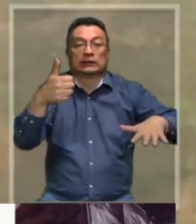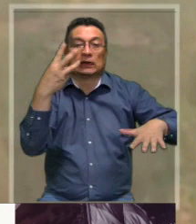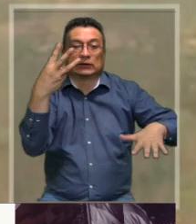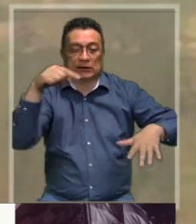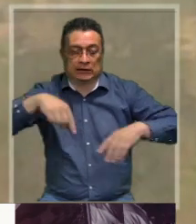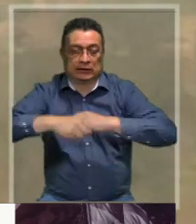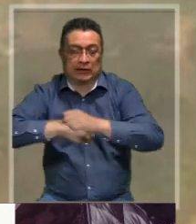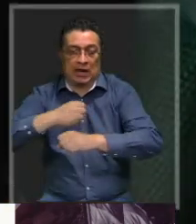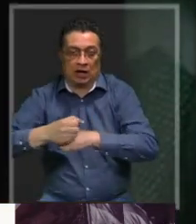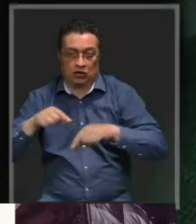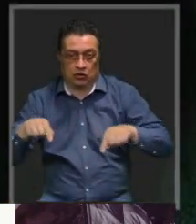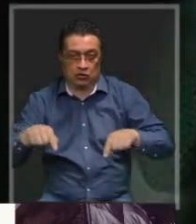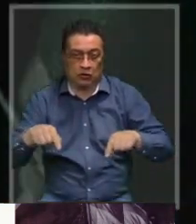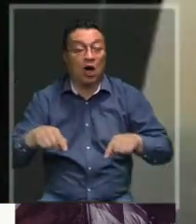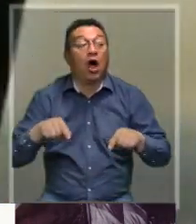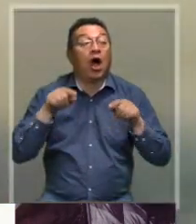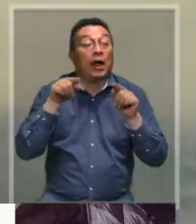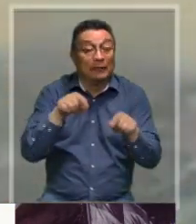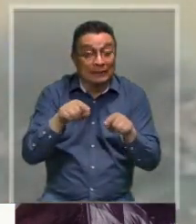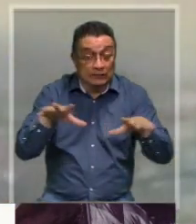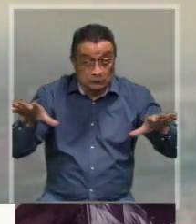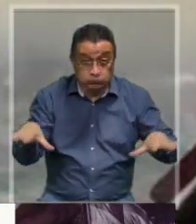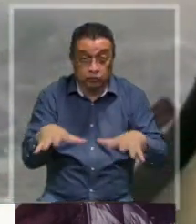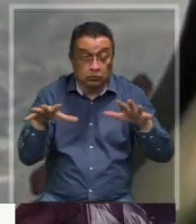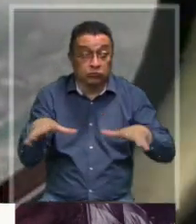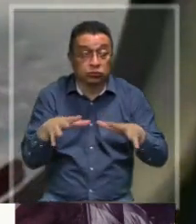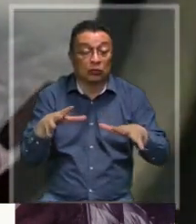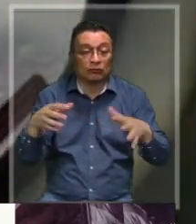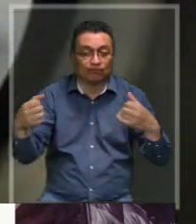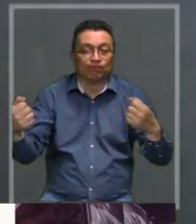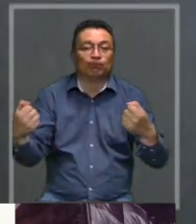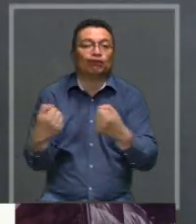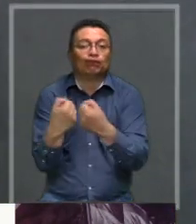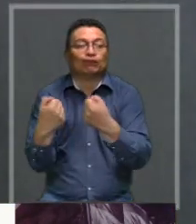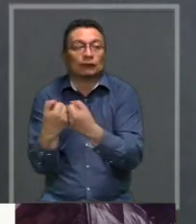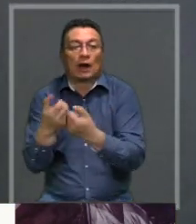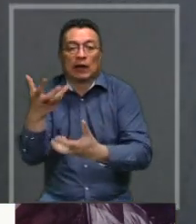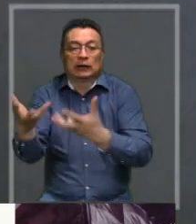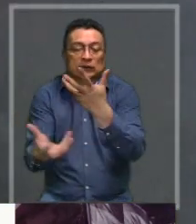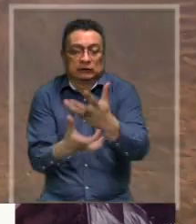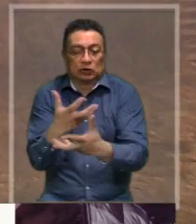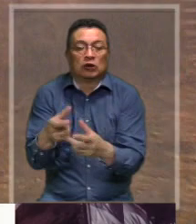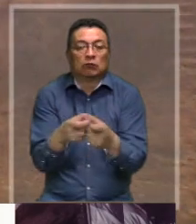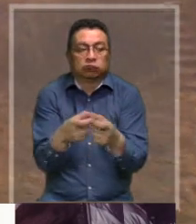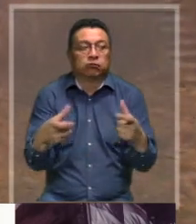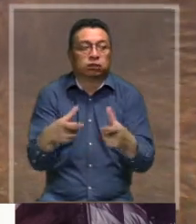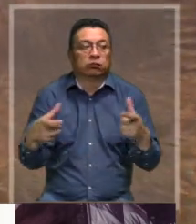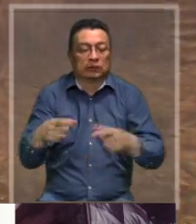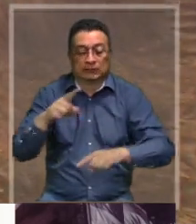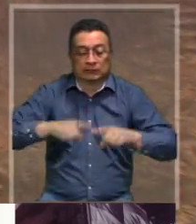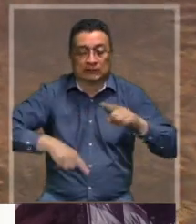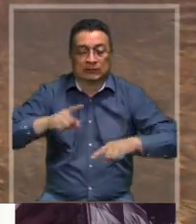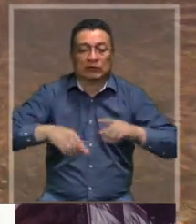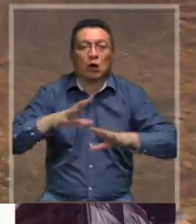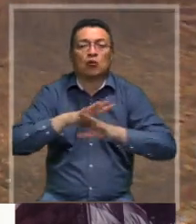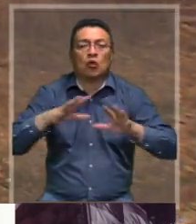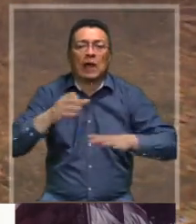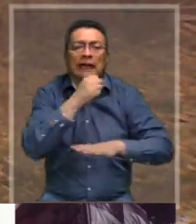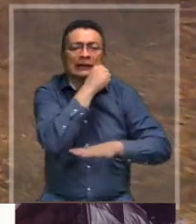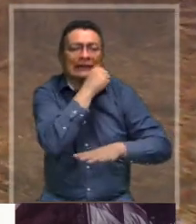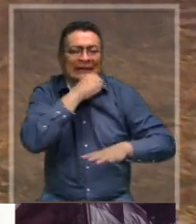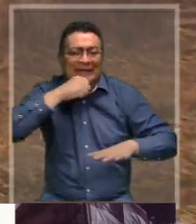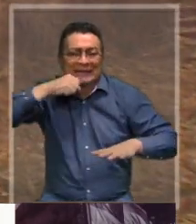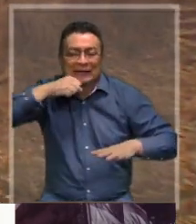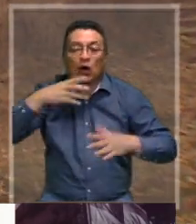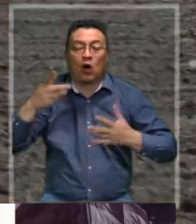año. Sin embargo, esos esfuerzos colisionan de frente con los incendios que avanzan gracias a terrenos extremadamente secos,